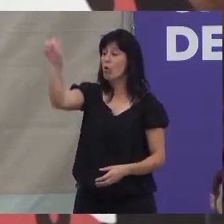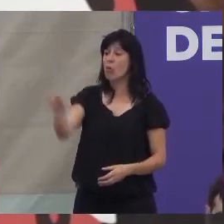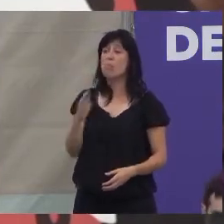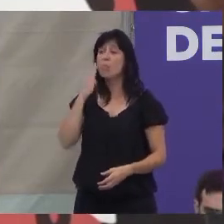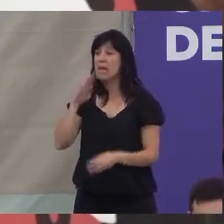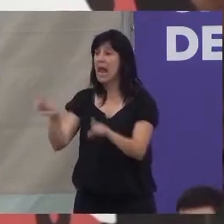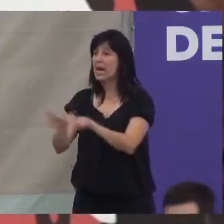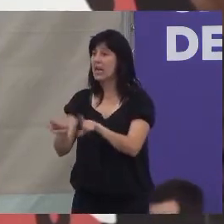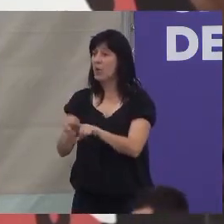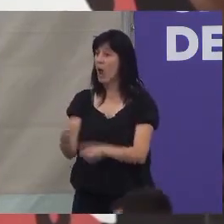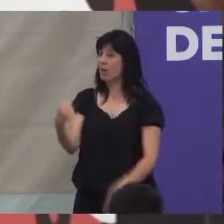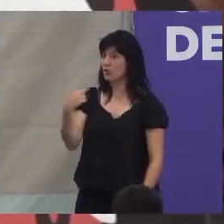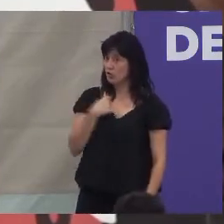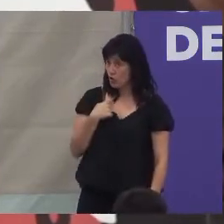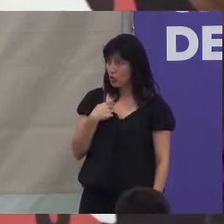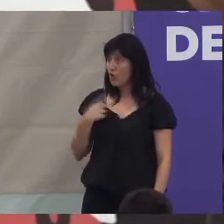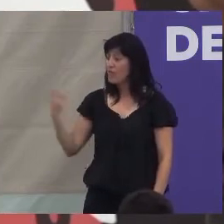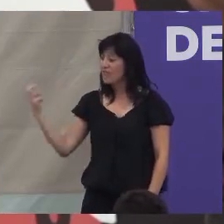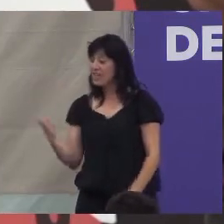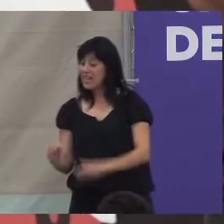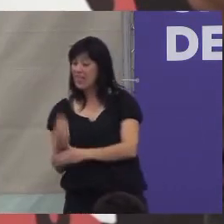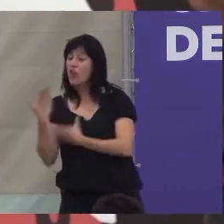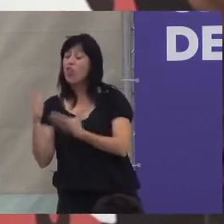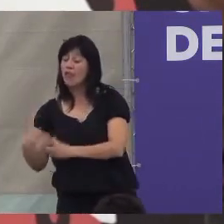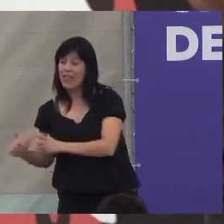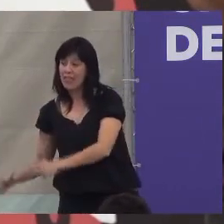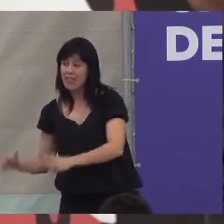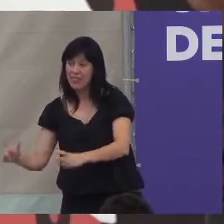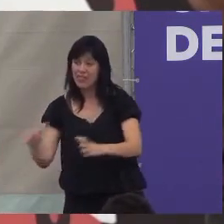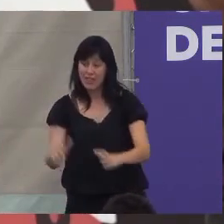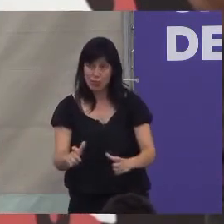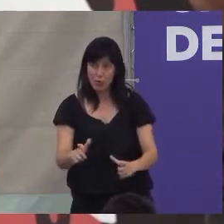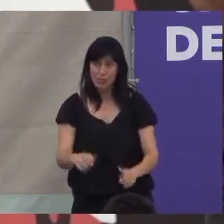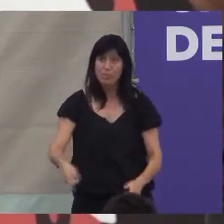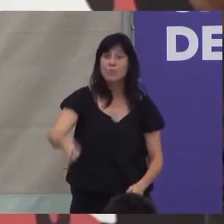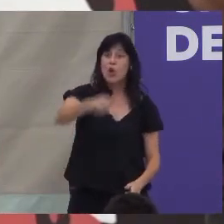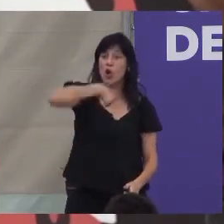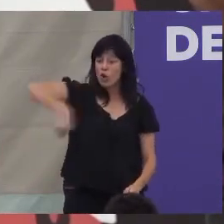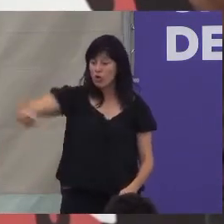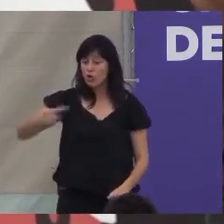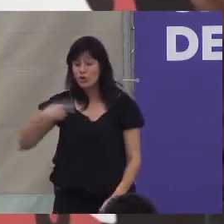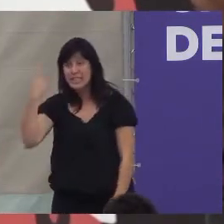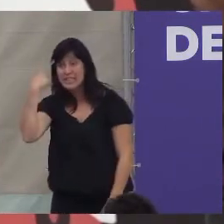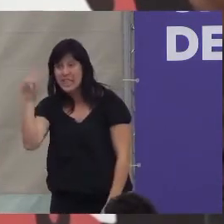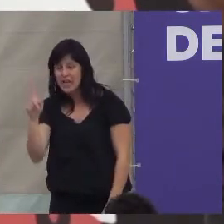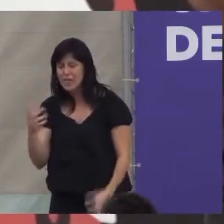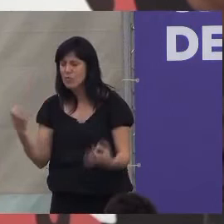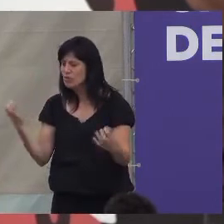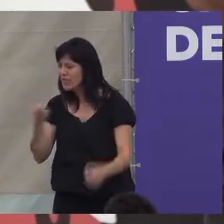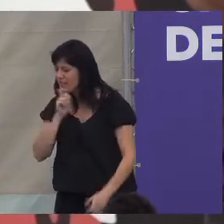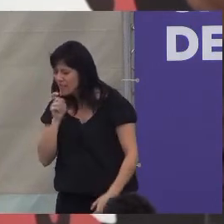yo, venimos de los círculos. Sabemos de la complejidad y de